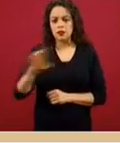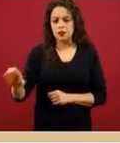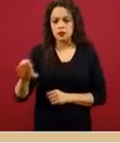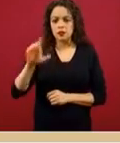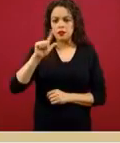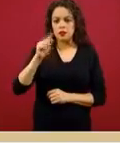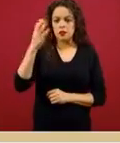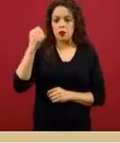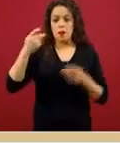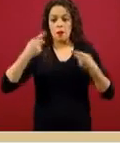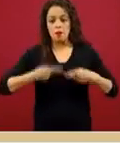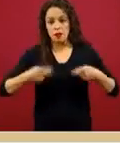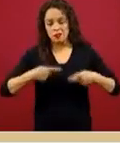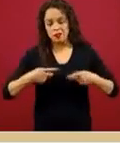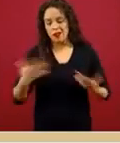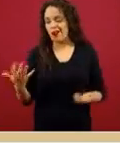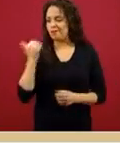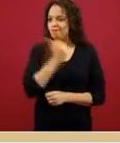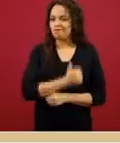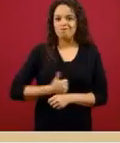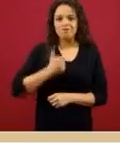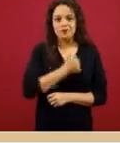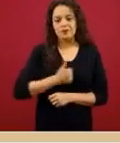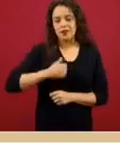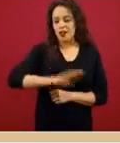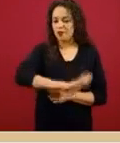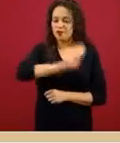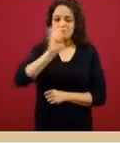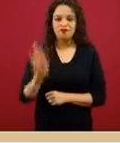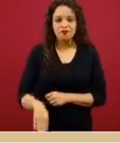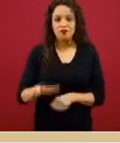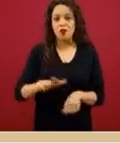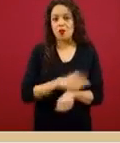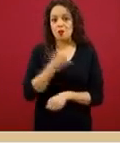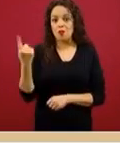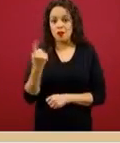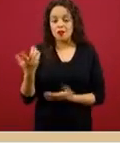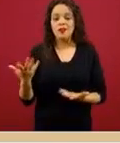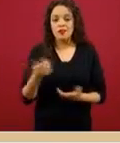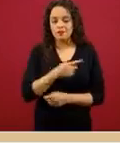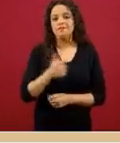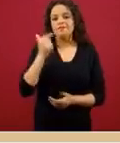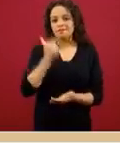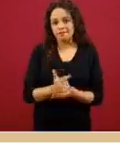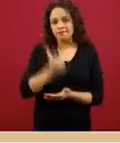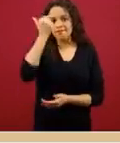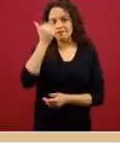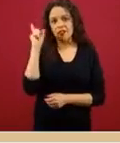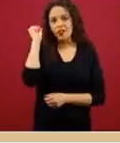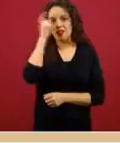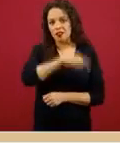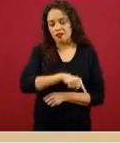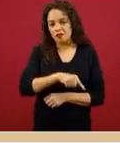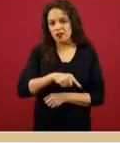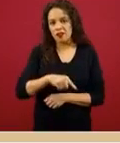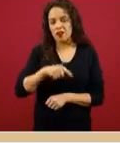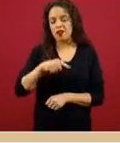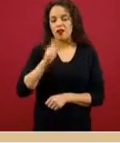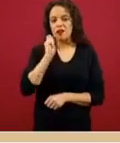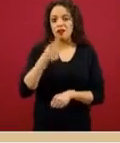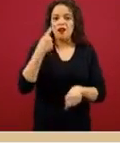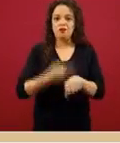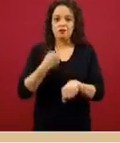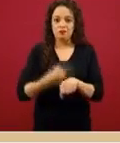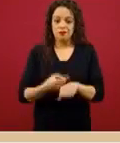25.779 personas que lamentablemente han perdido la vida a consecuencia de las complicaciones que esta